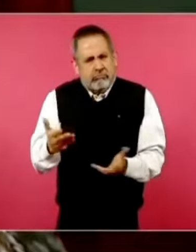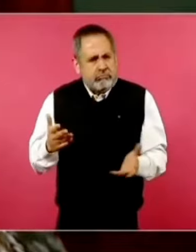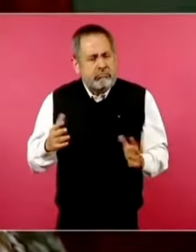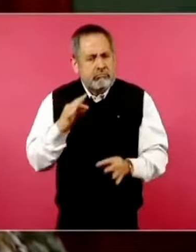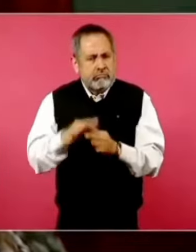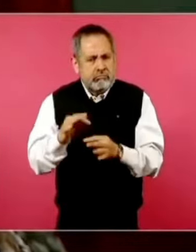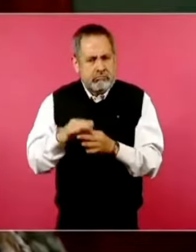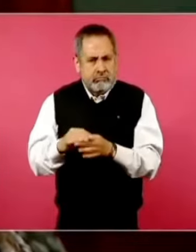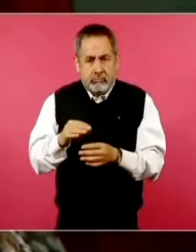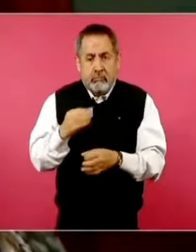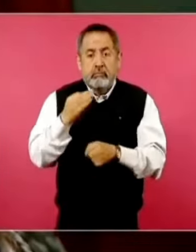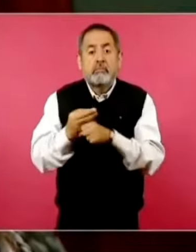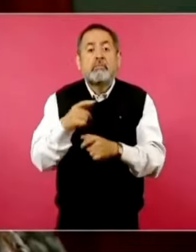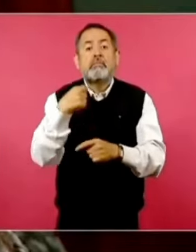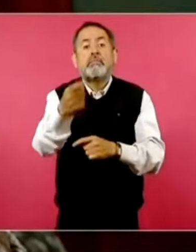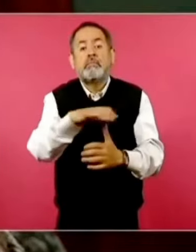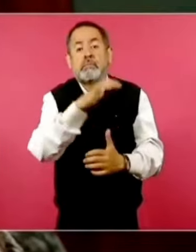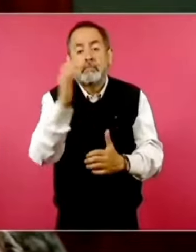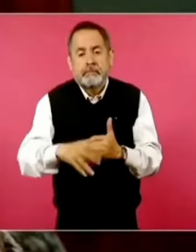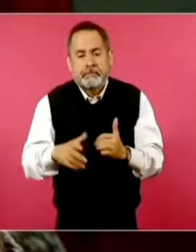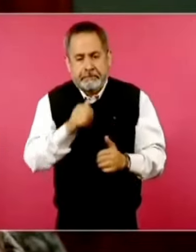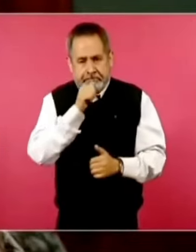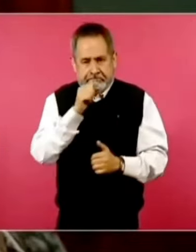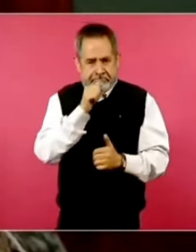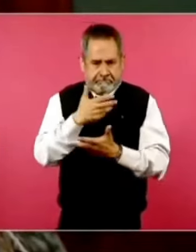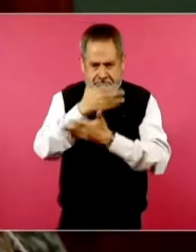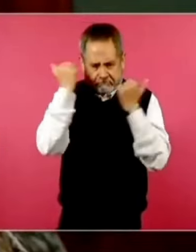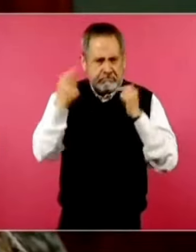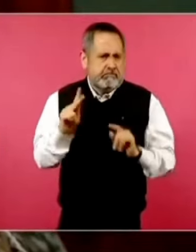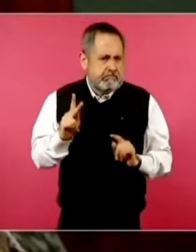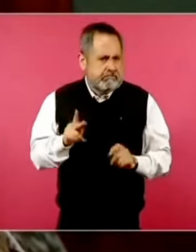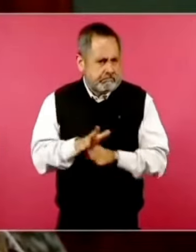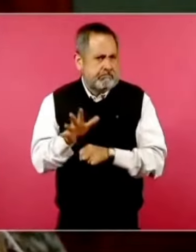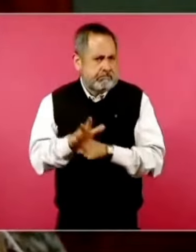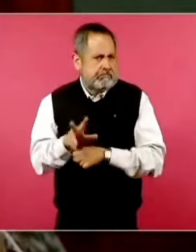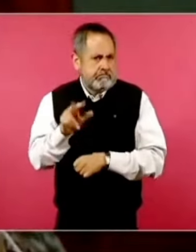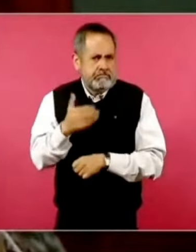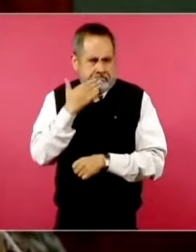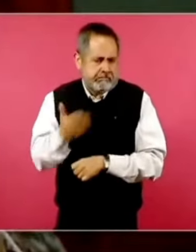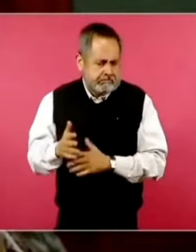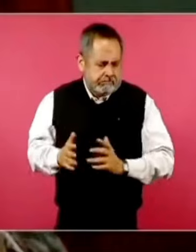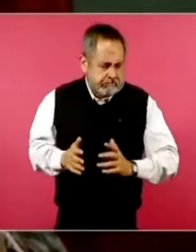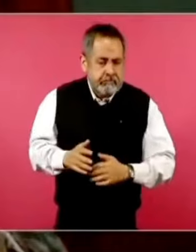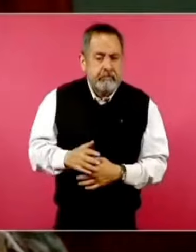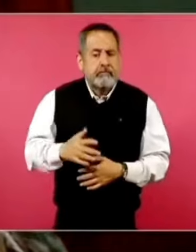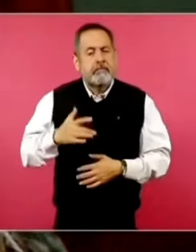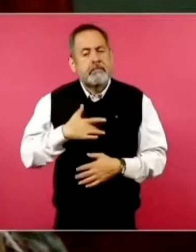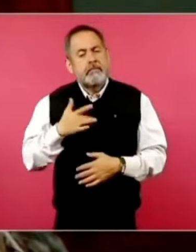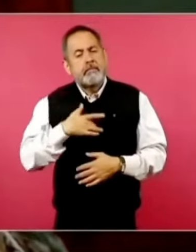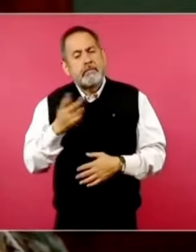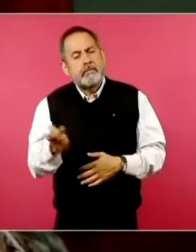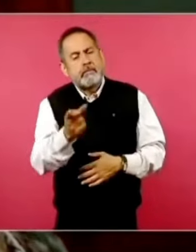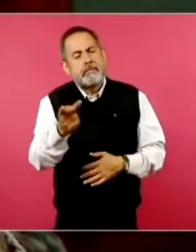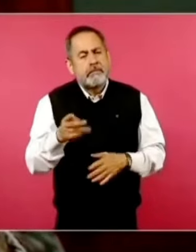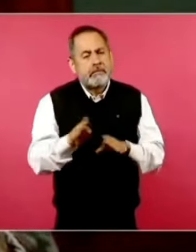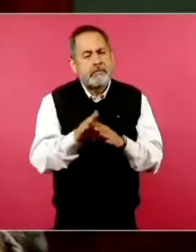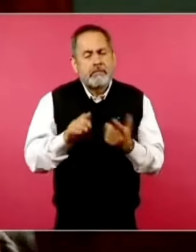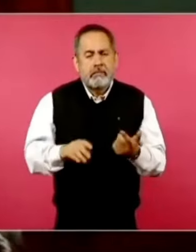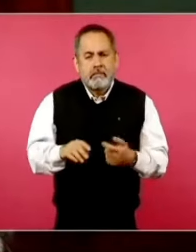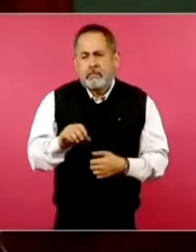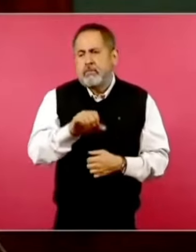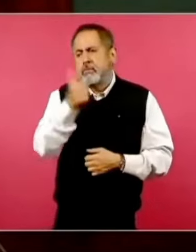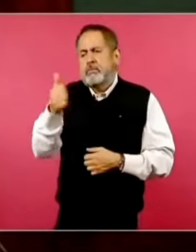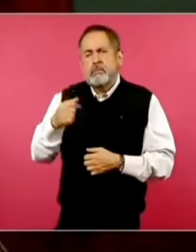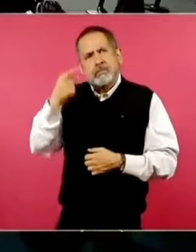momento no podemos saber cuál será el nivel final. Y esto me mueve a preguntarle, ¿qué otros